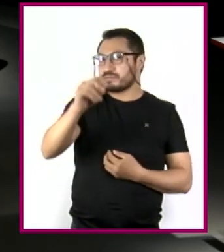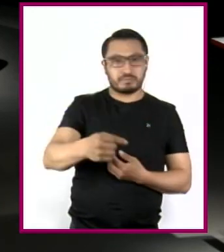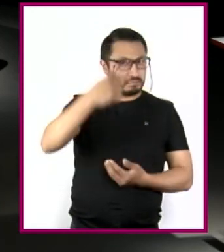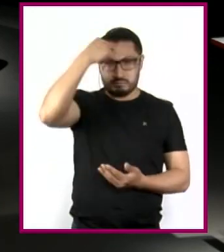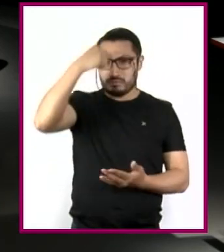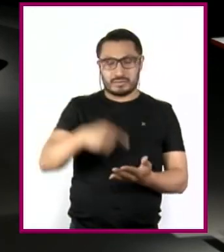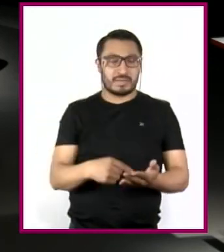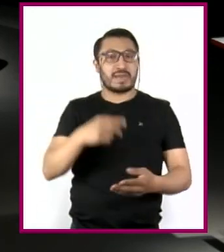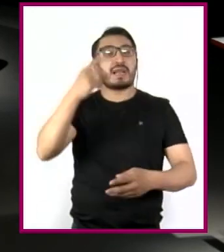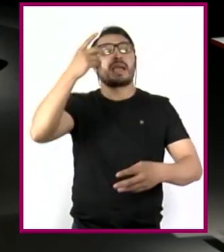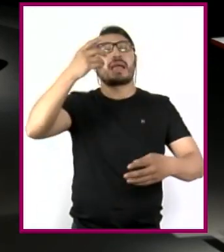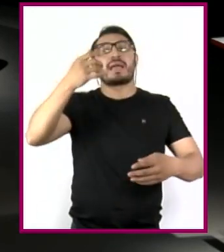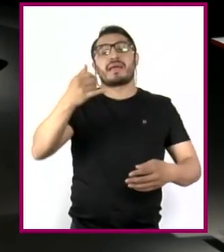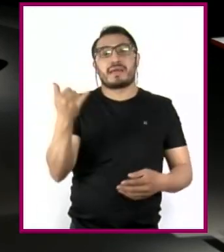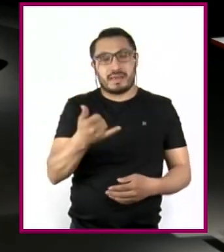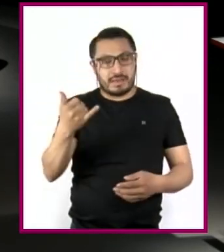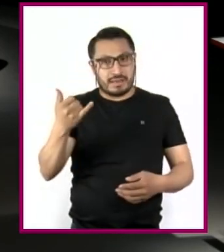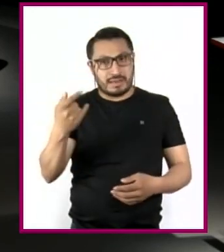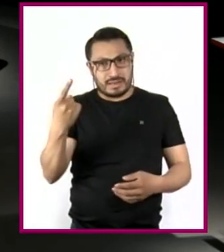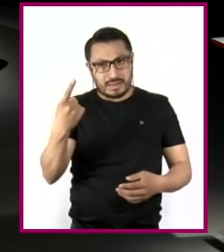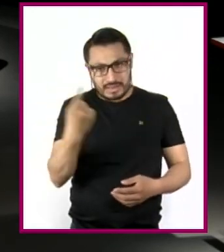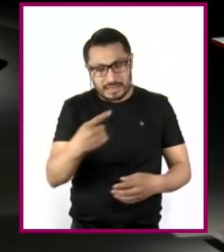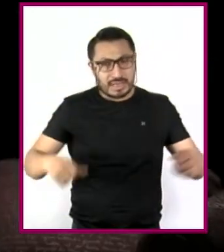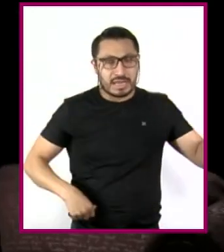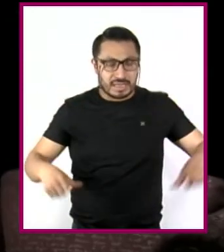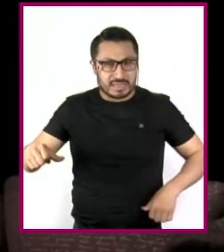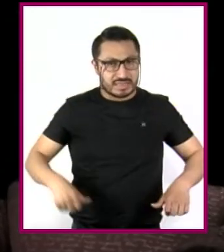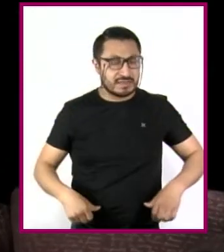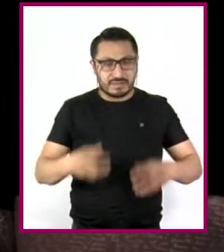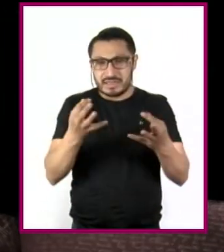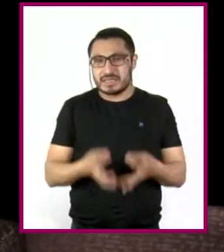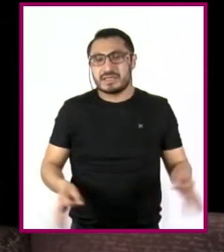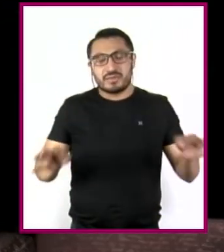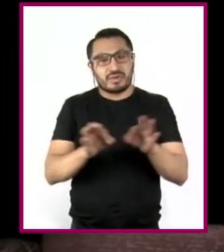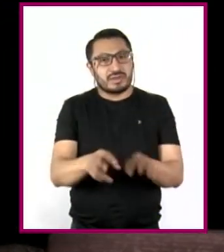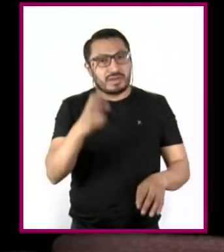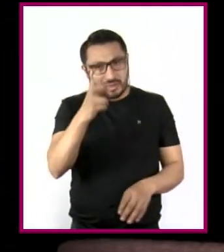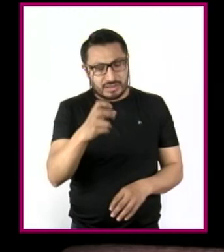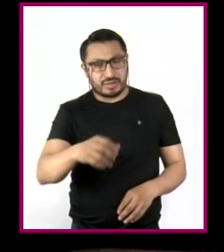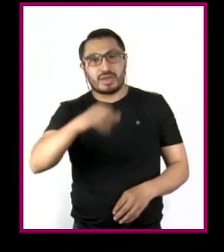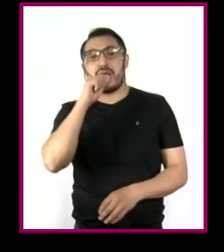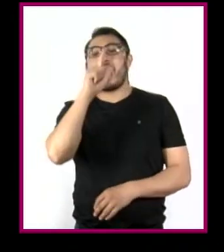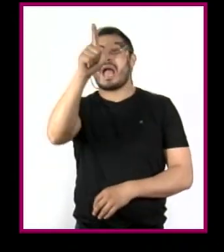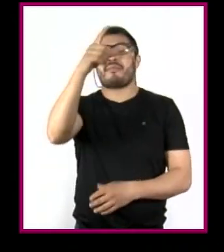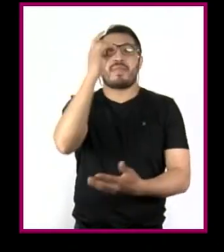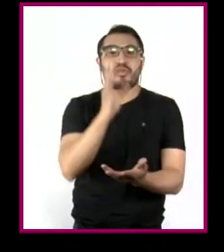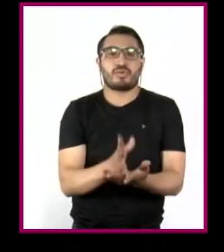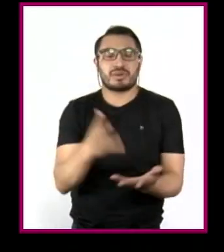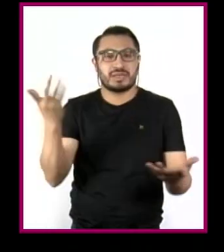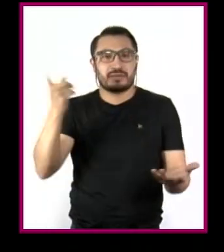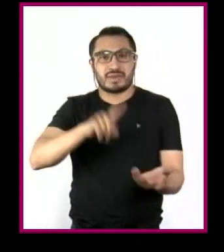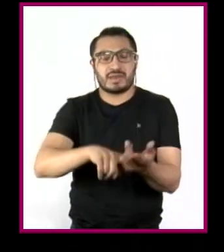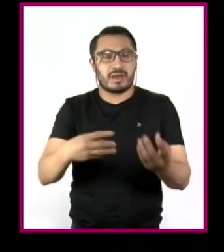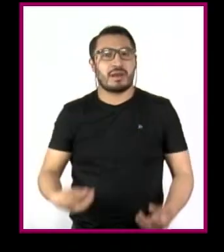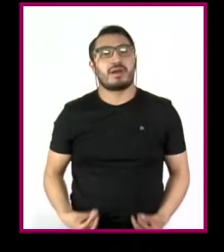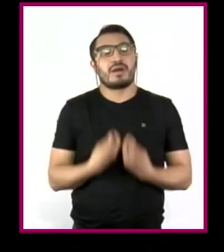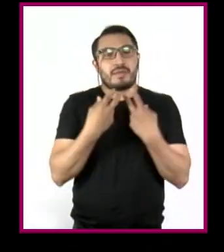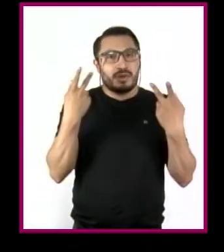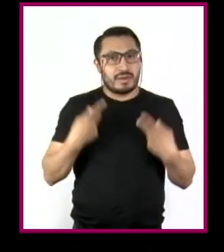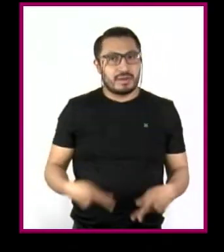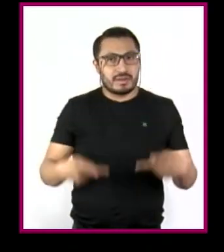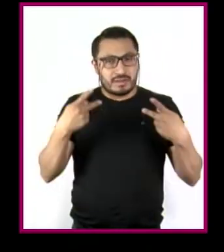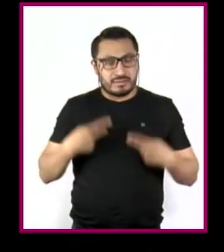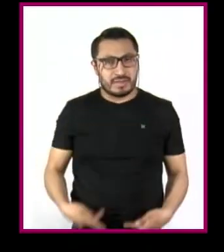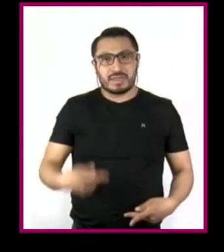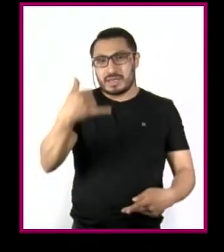que las operaciones vitales se deban a ella. El alma simplemente acompaña la vida de los seres humanos y